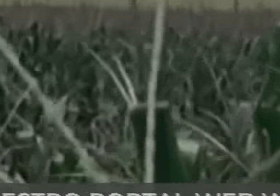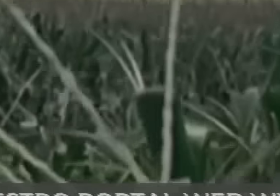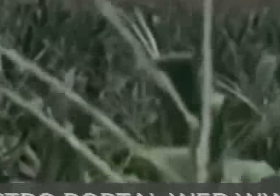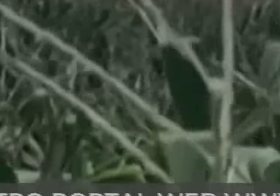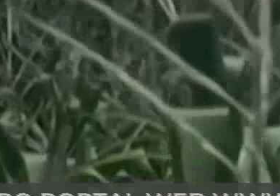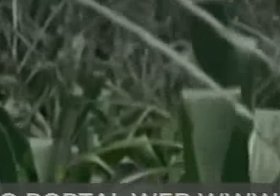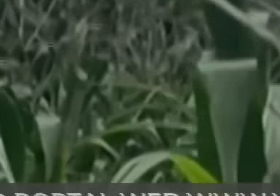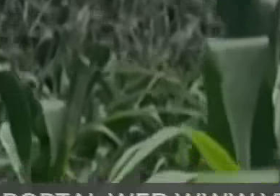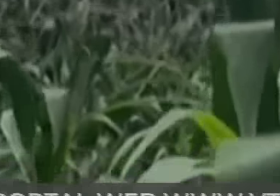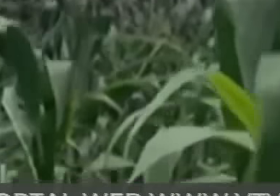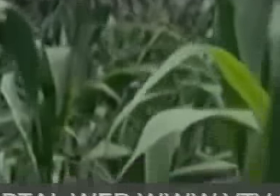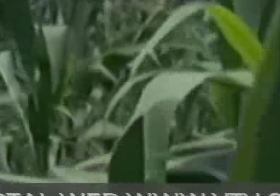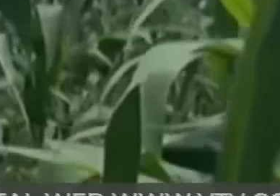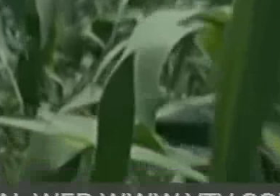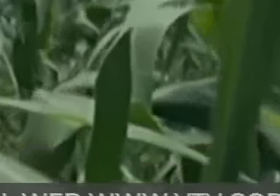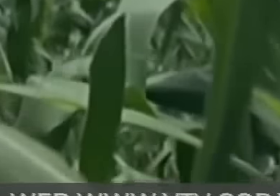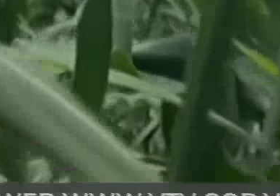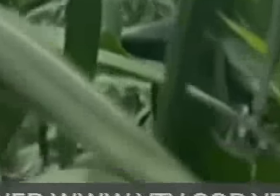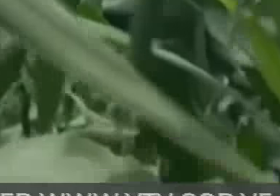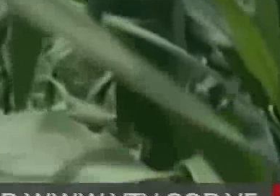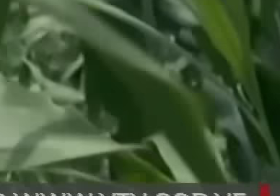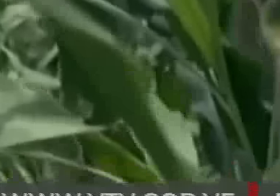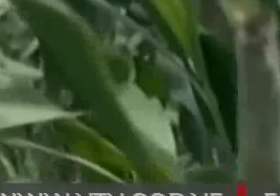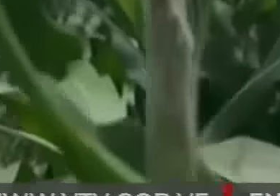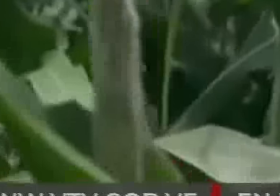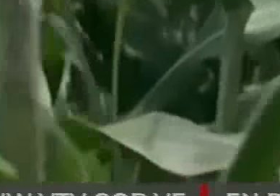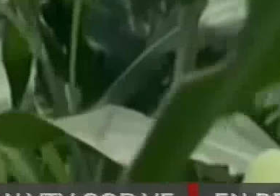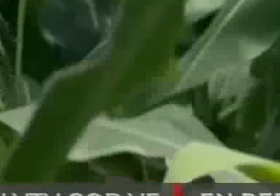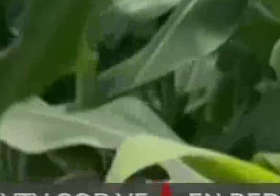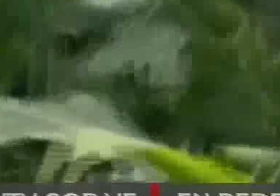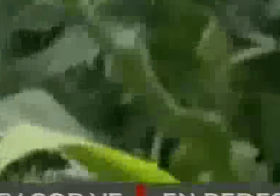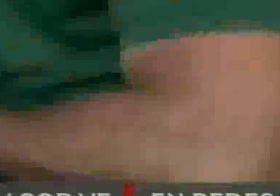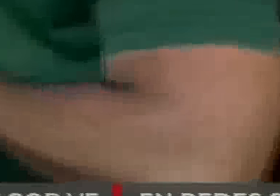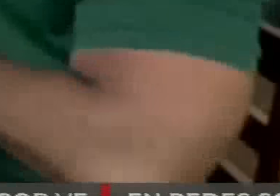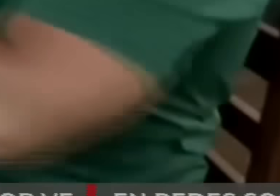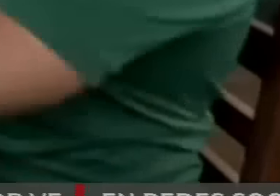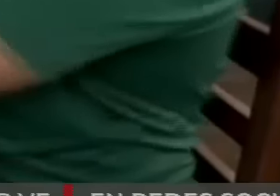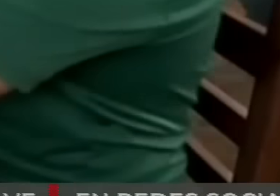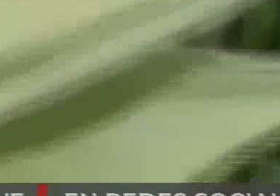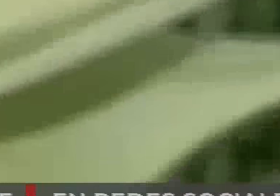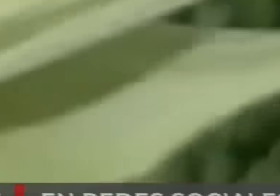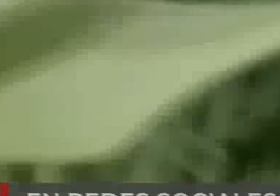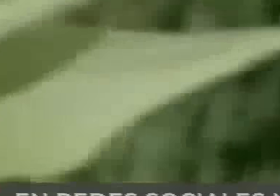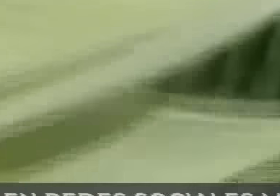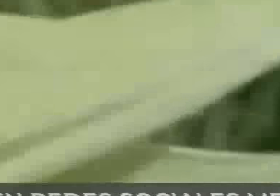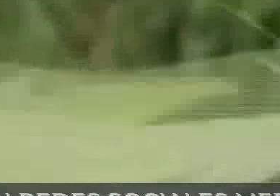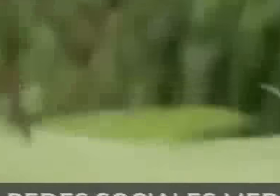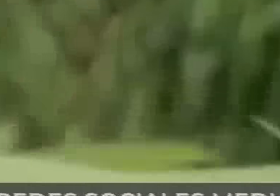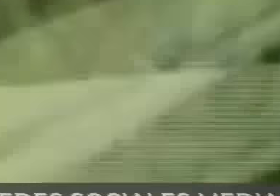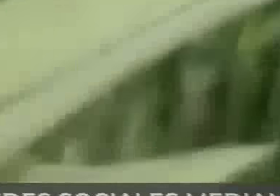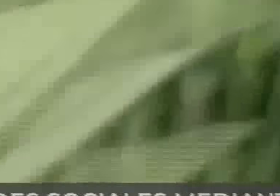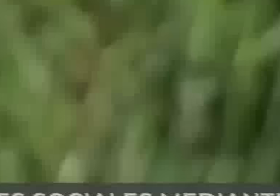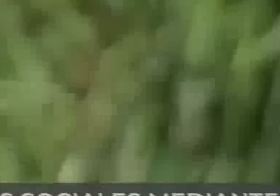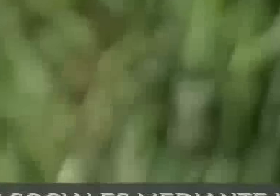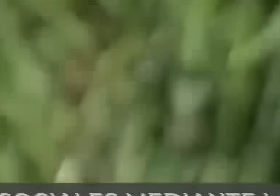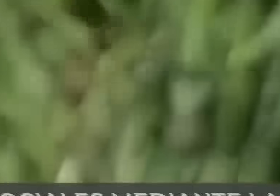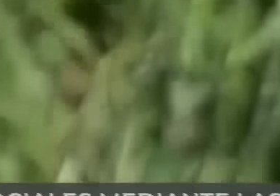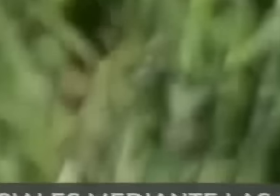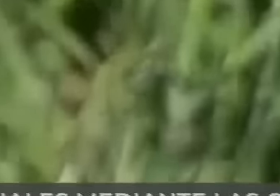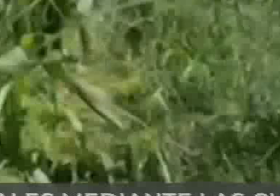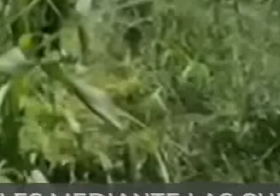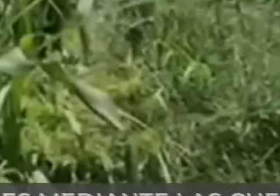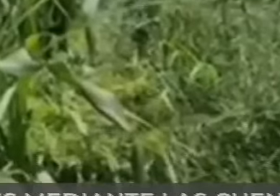innovación y bueno, y combinarlas con la tradición venezolana en muchos rubros, empezando por los que más se necesitan. El maíz,